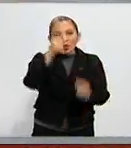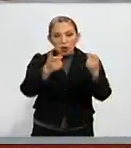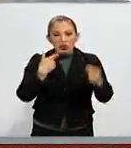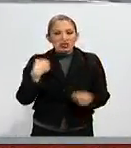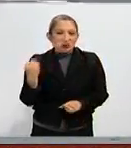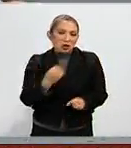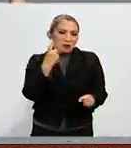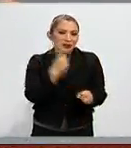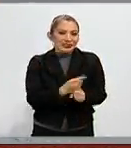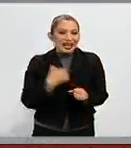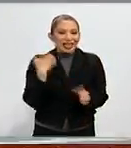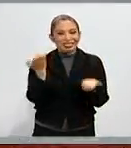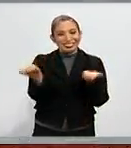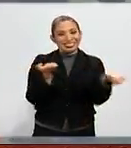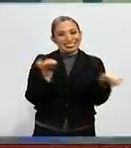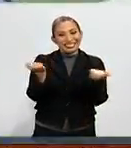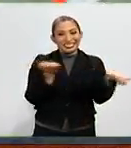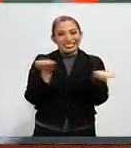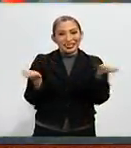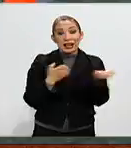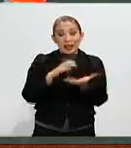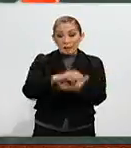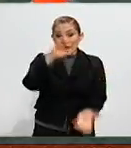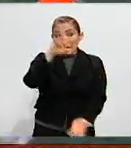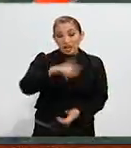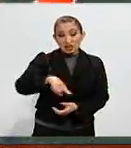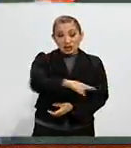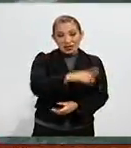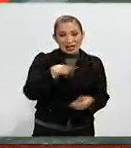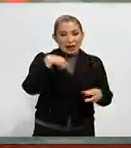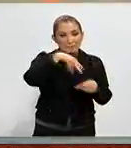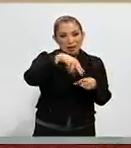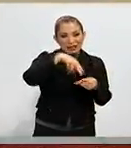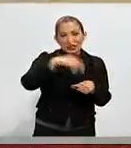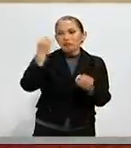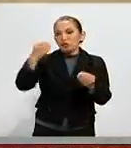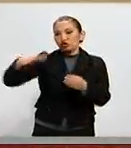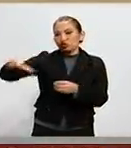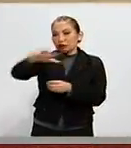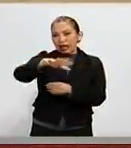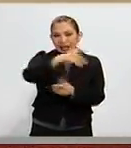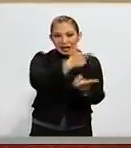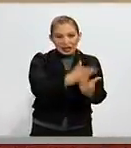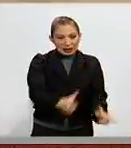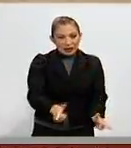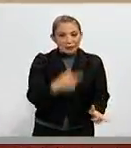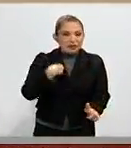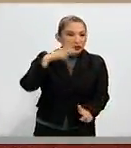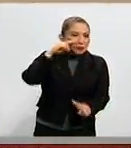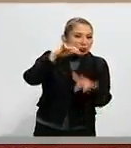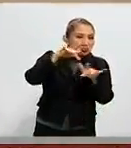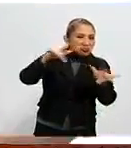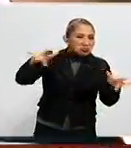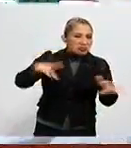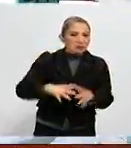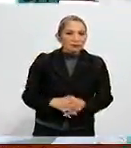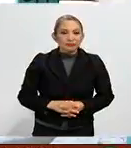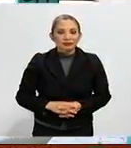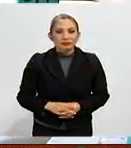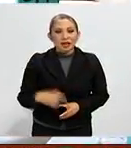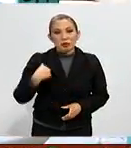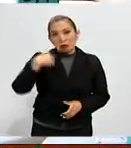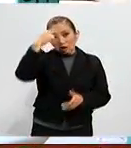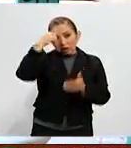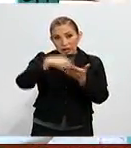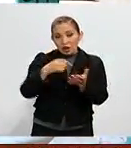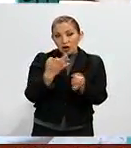dieron la oportunidad de ejercitarse, aunque la mayoría de los parques, así como muchas áreas libres, lucieron desiertas. Yo creo que